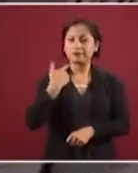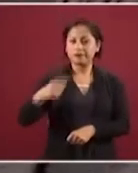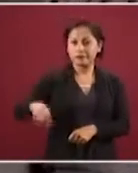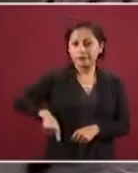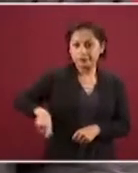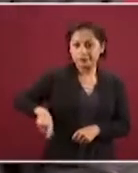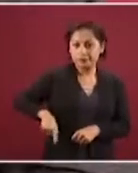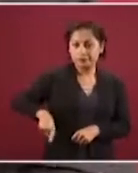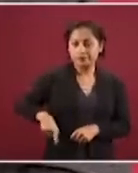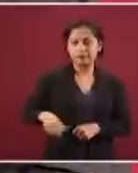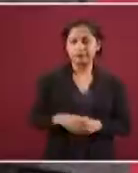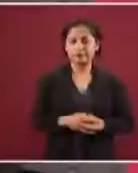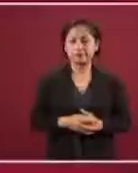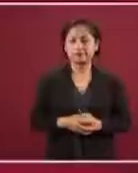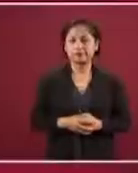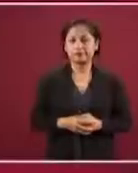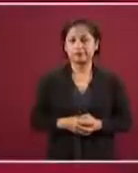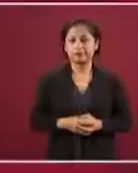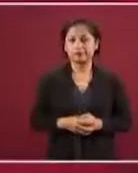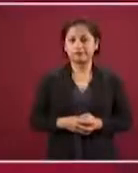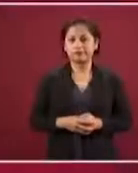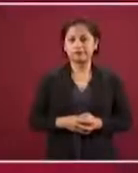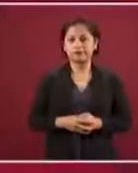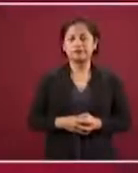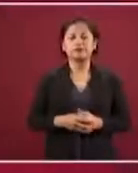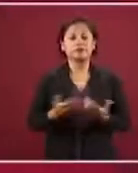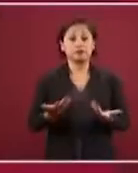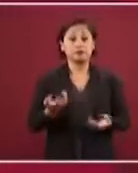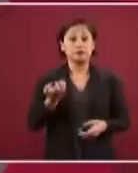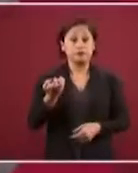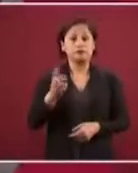que mediante triquiñuelas abogados